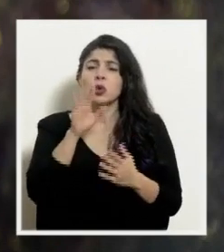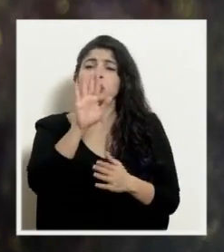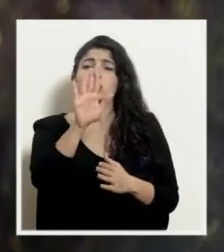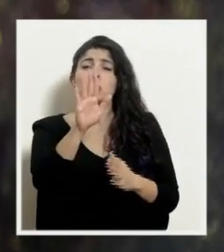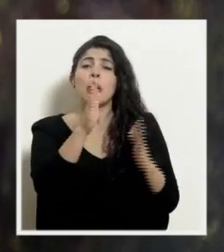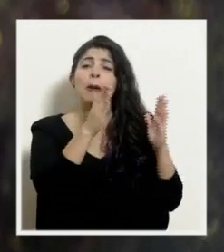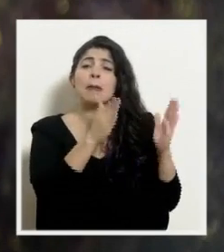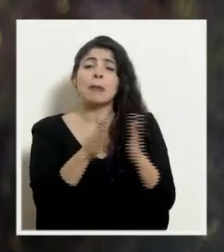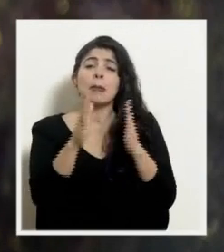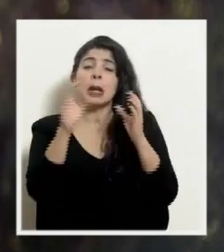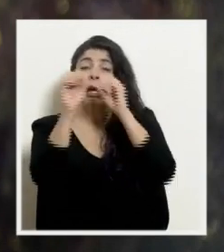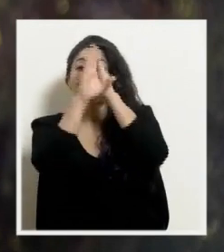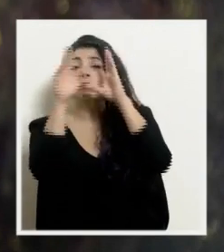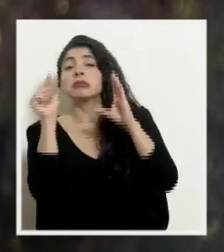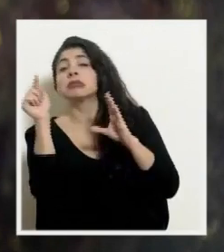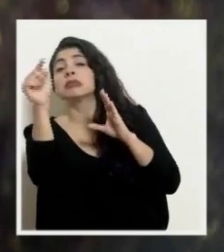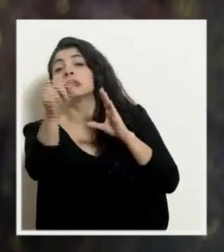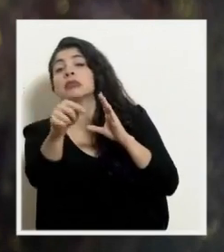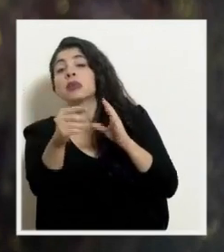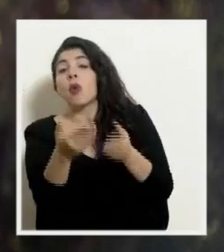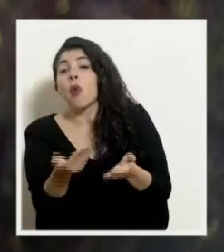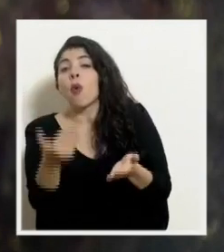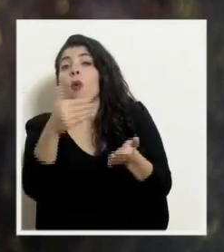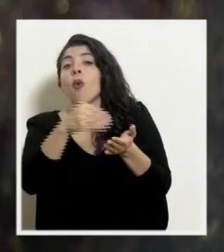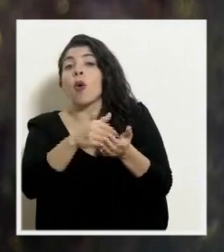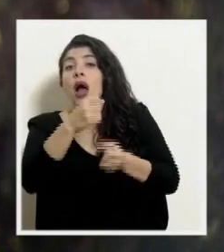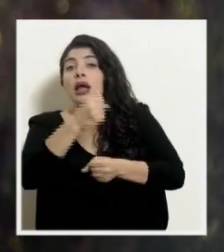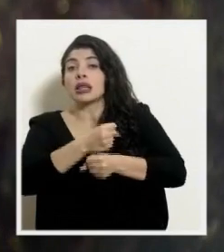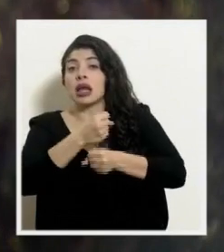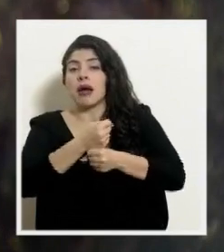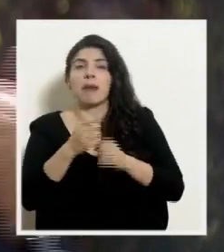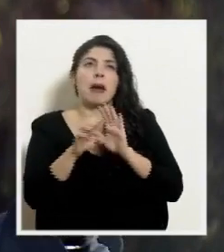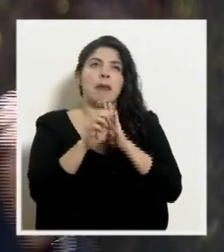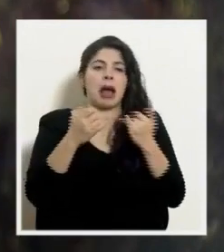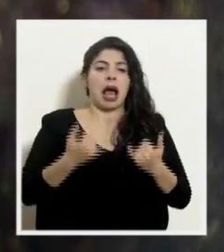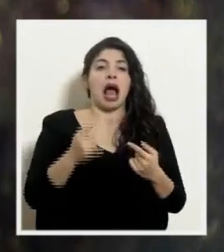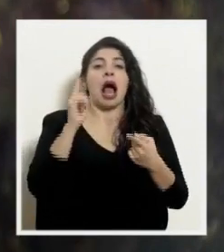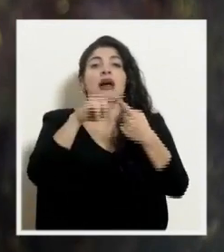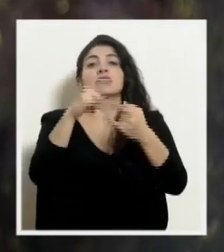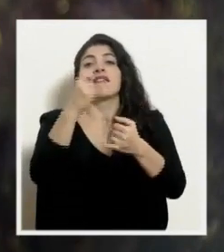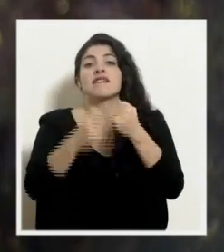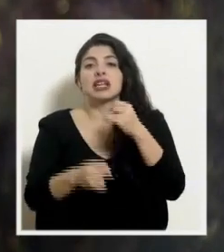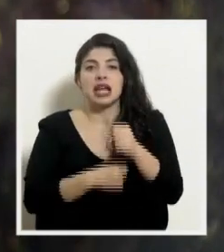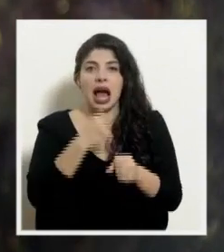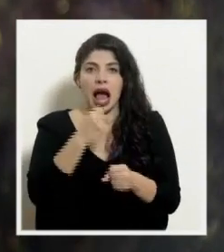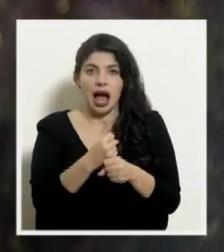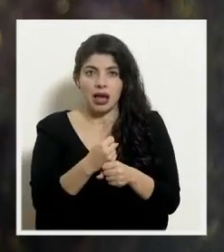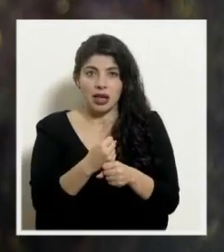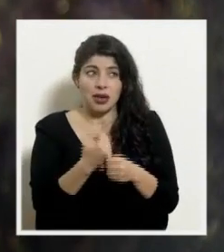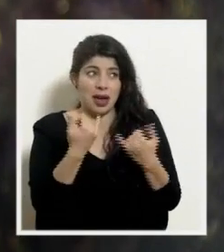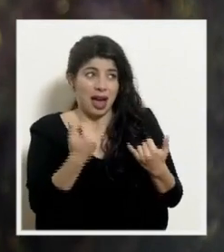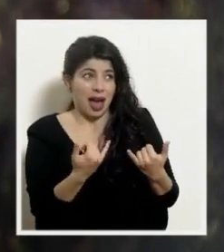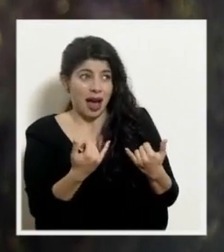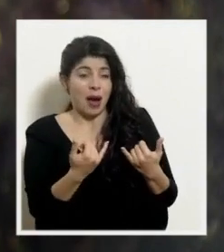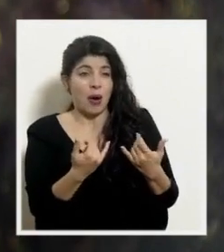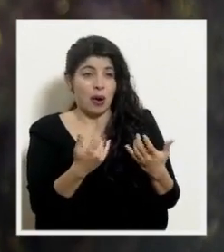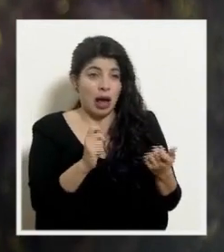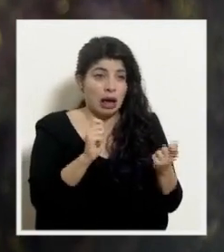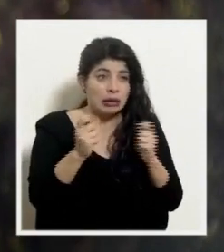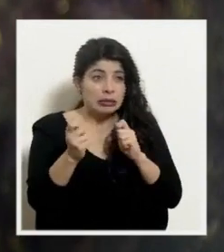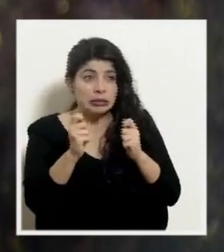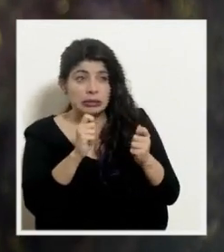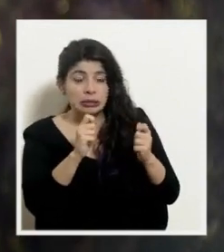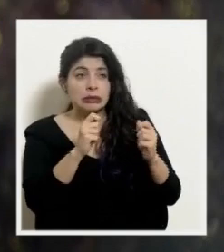proyección de recuperación de empleo que ustedes tienen, al menos de aquí a fin de año, en medio de este ir y venir con medidas